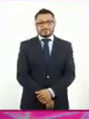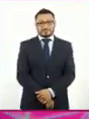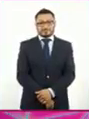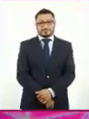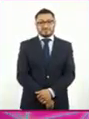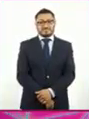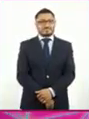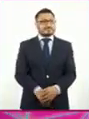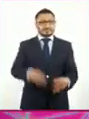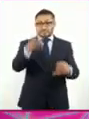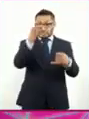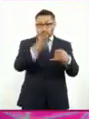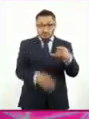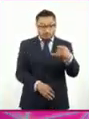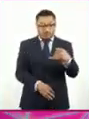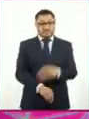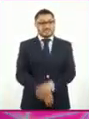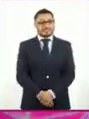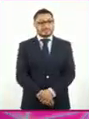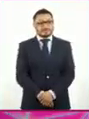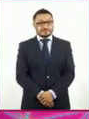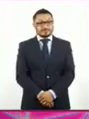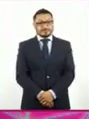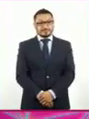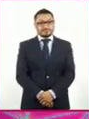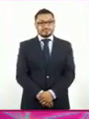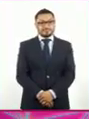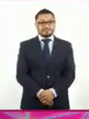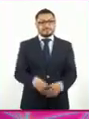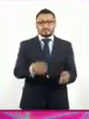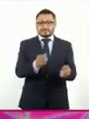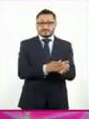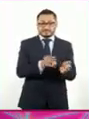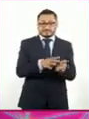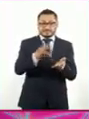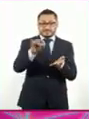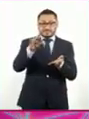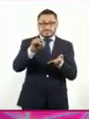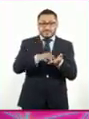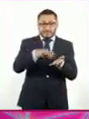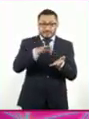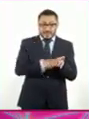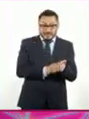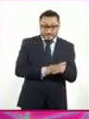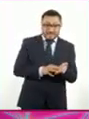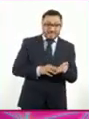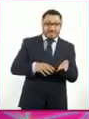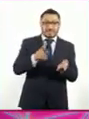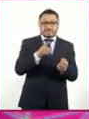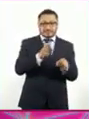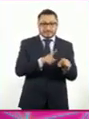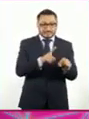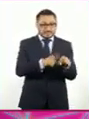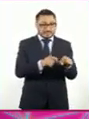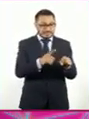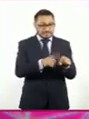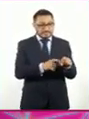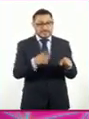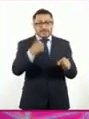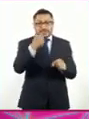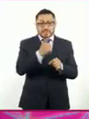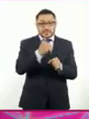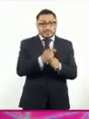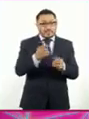Y ya para finalizar, vamos a pegar nuestra hoja de color a la primera página